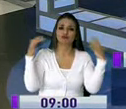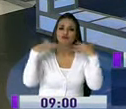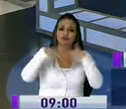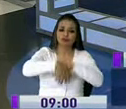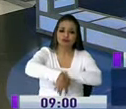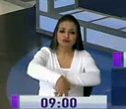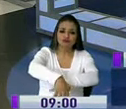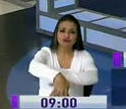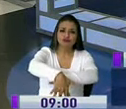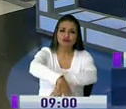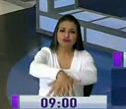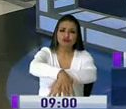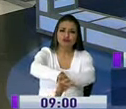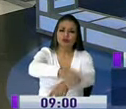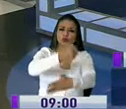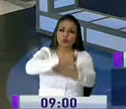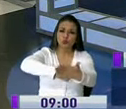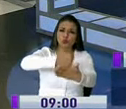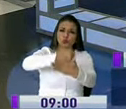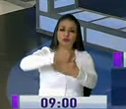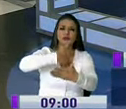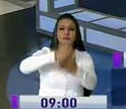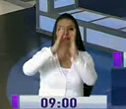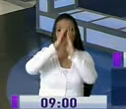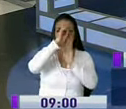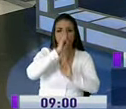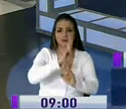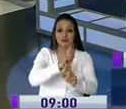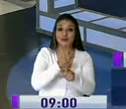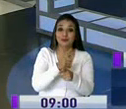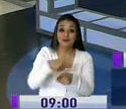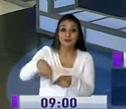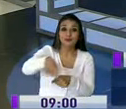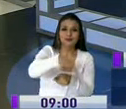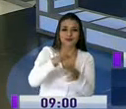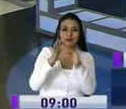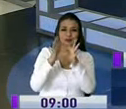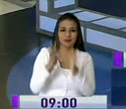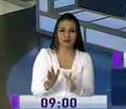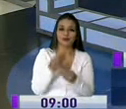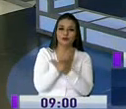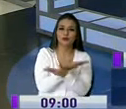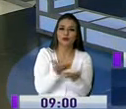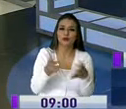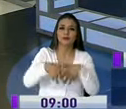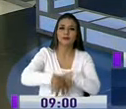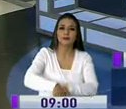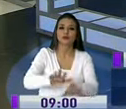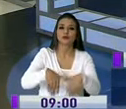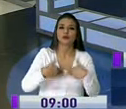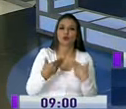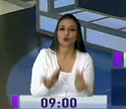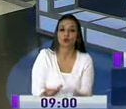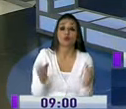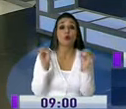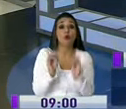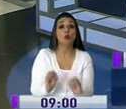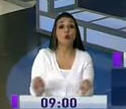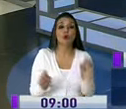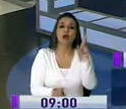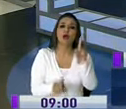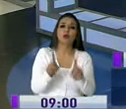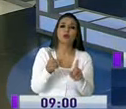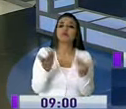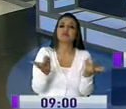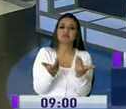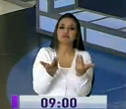las calles por las luchas laborales. Pero eso un ratito más vamos a estar con Sofía, ¿no? Para que nos cuente cómo están las marchas. Otros, en cambio, pues están